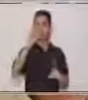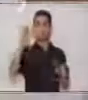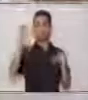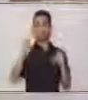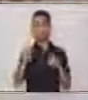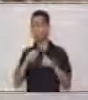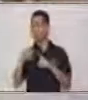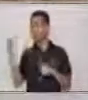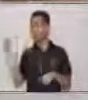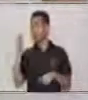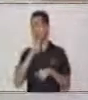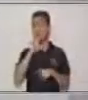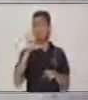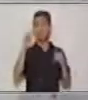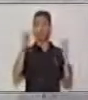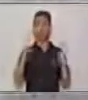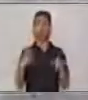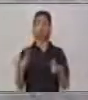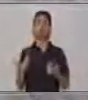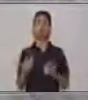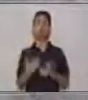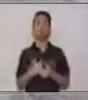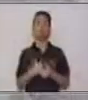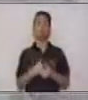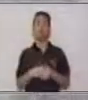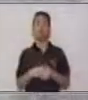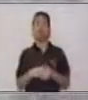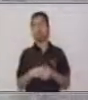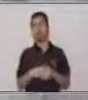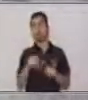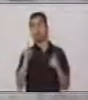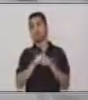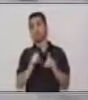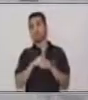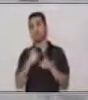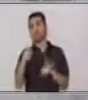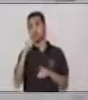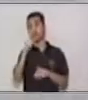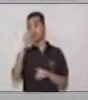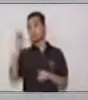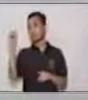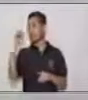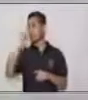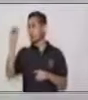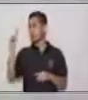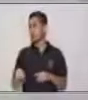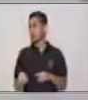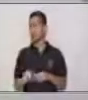representa? Así es, esto representa el 100%